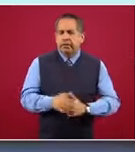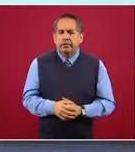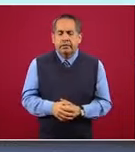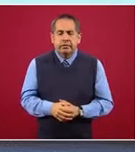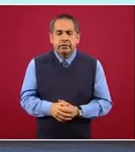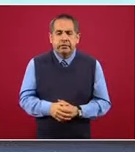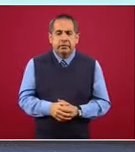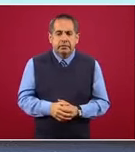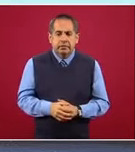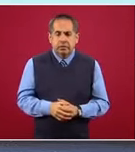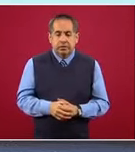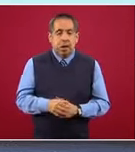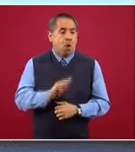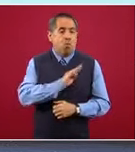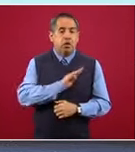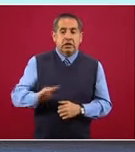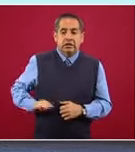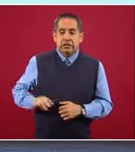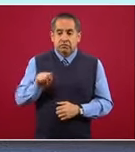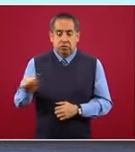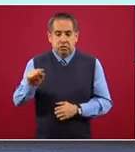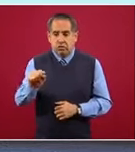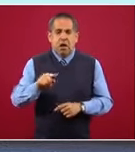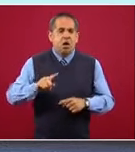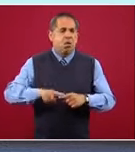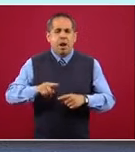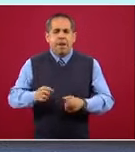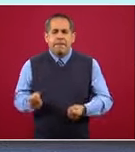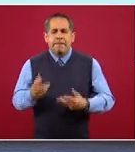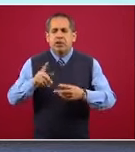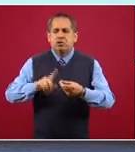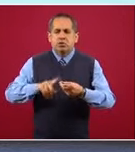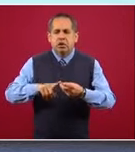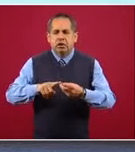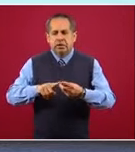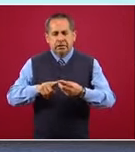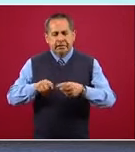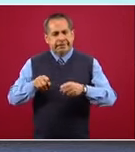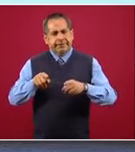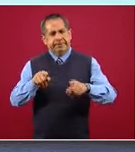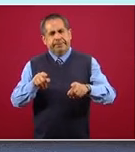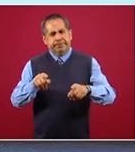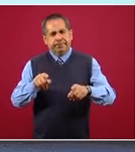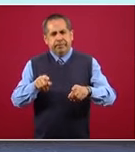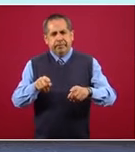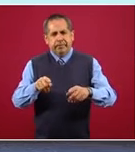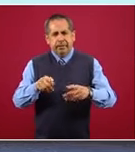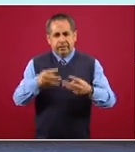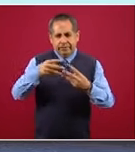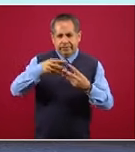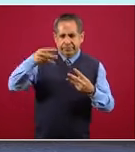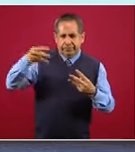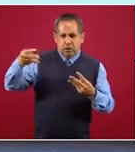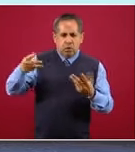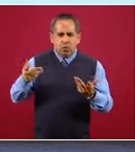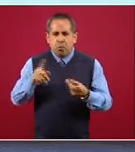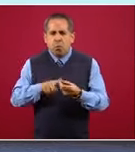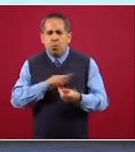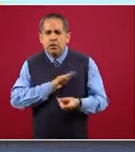Veamos por municipio quiénes son los que han contribuido de manera más importante a estas líneas, que es la siguiente